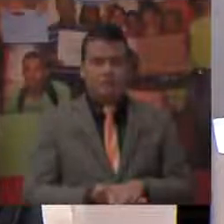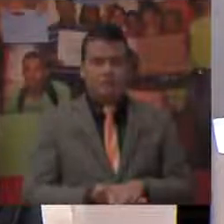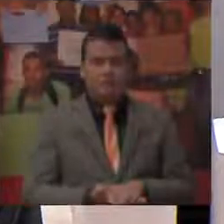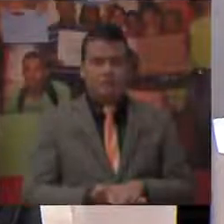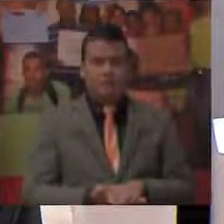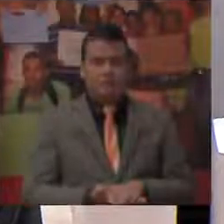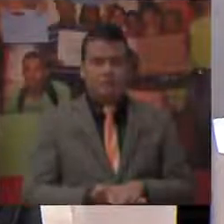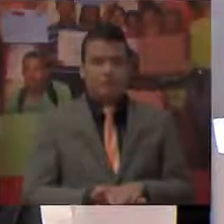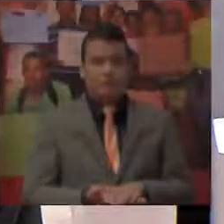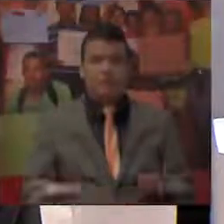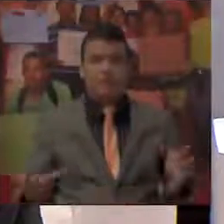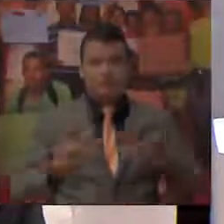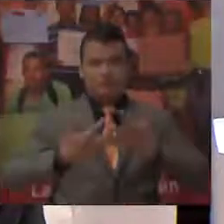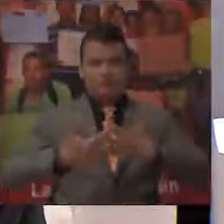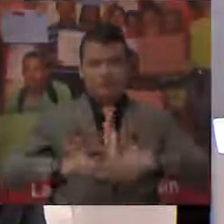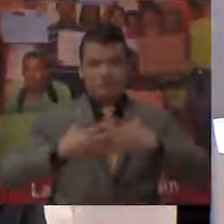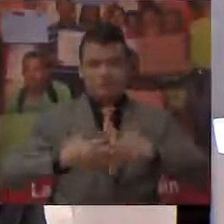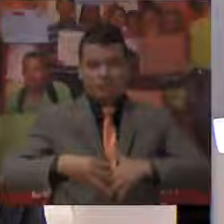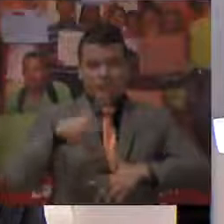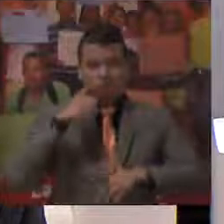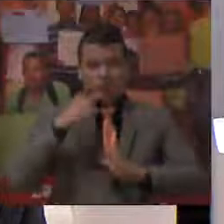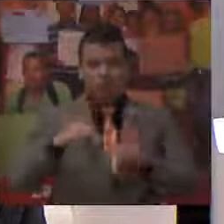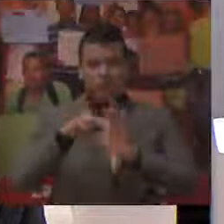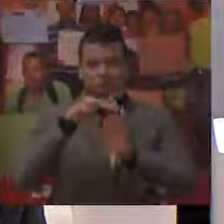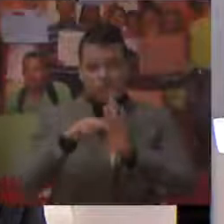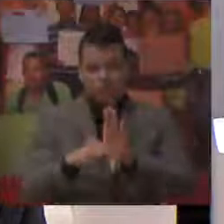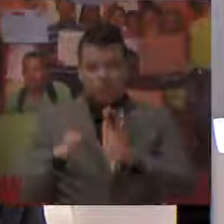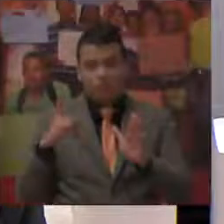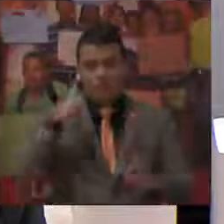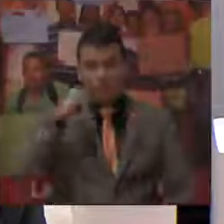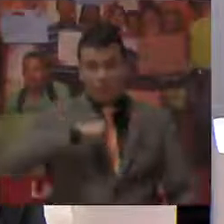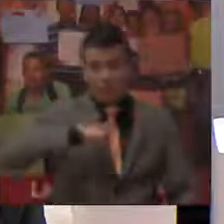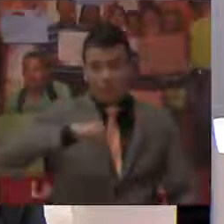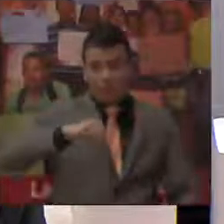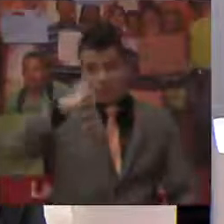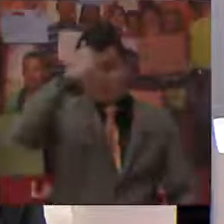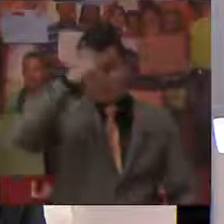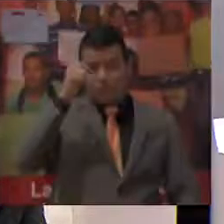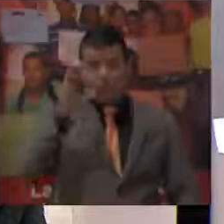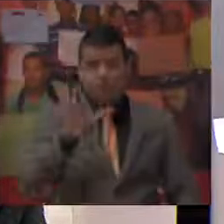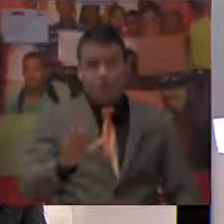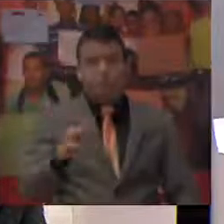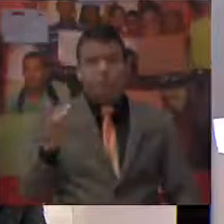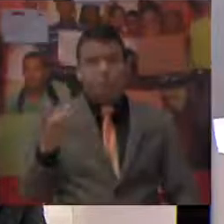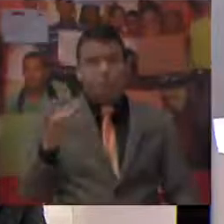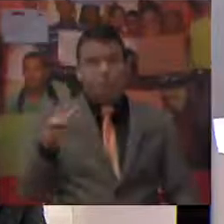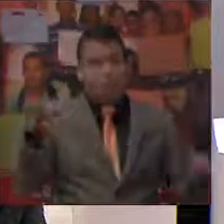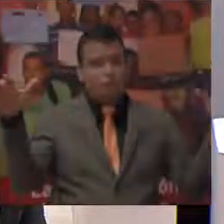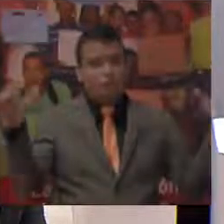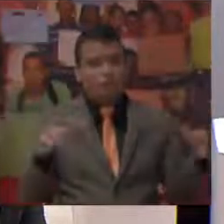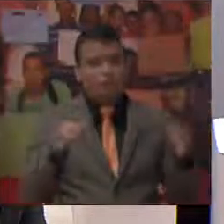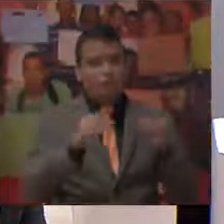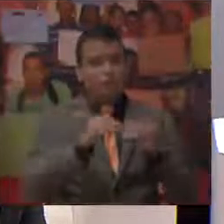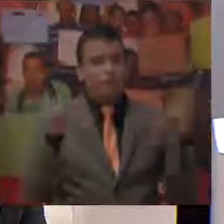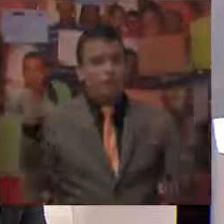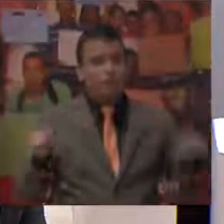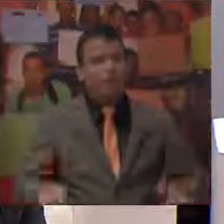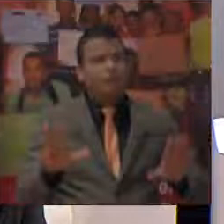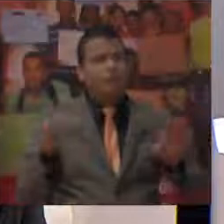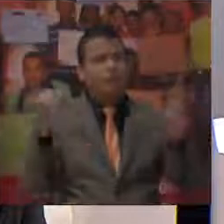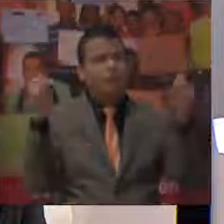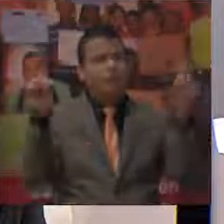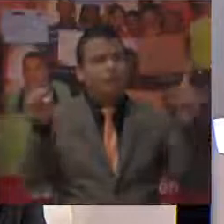en nuestro sistema jurídico, no solo como derecho fundamental de carácter colectivo, sino también como objeto de política